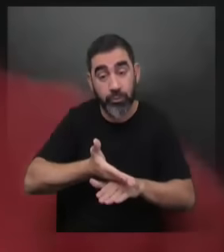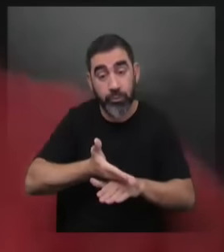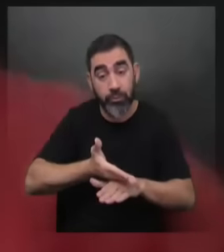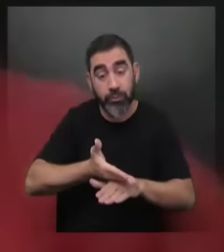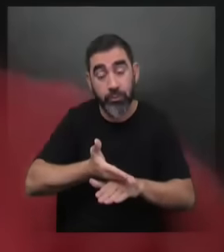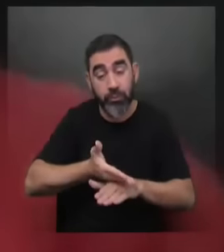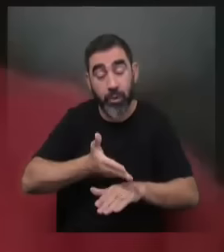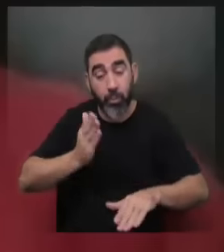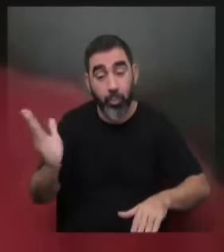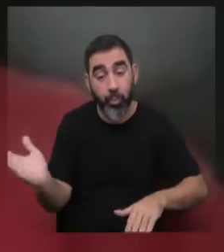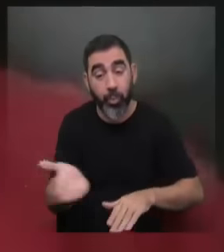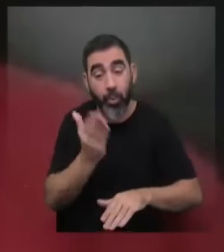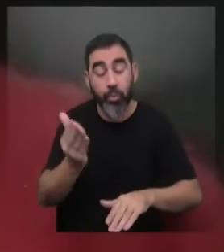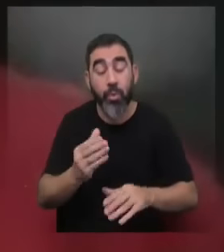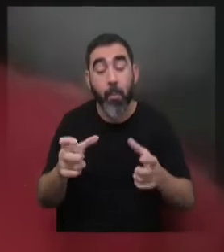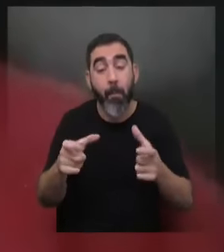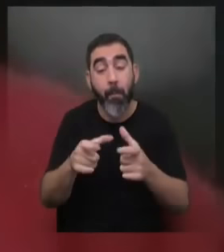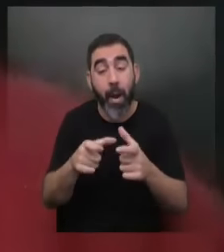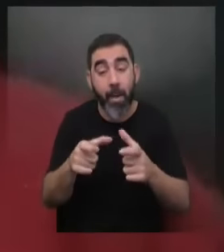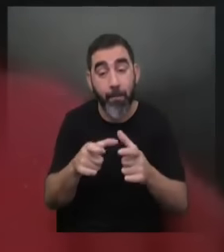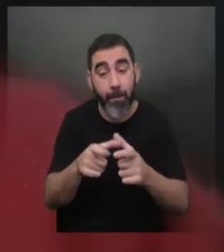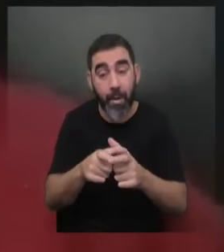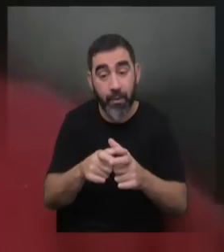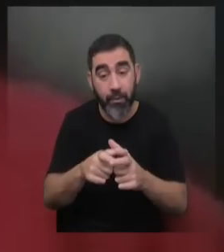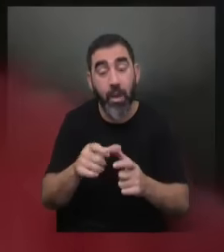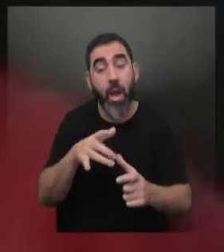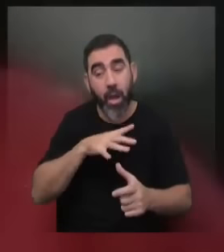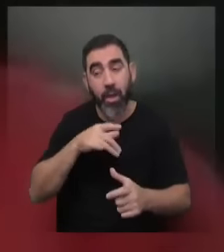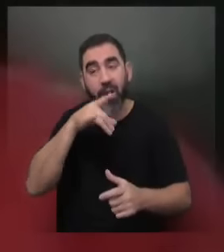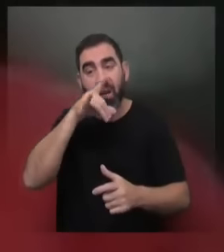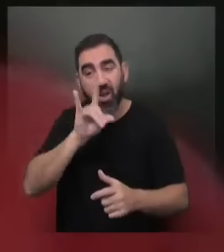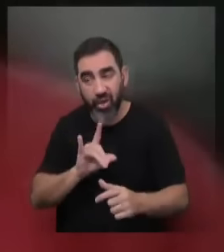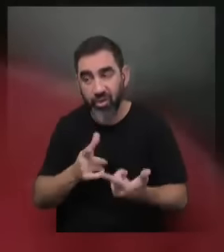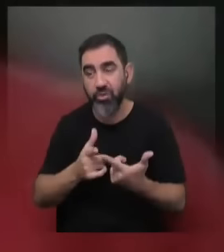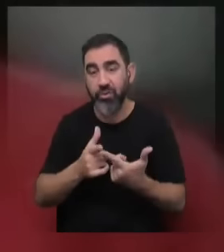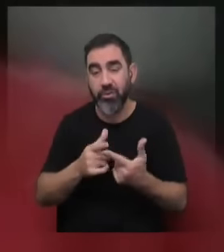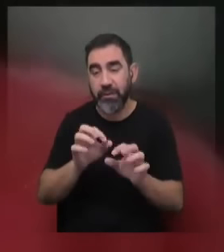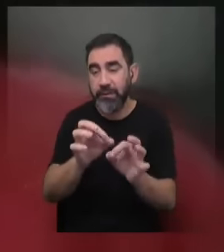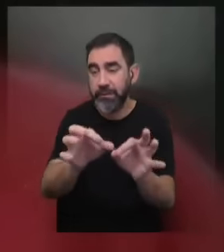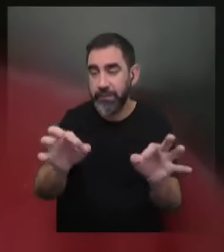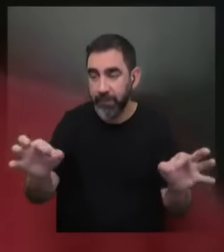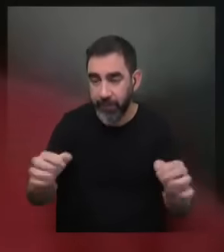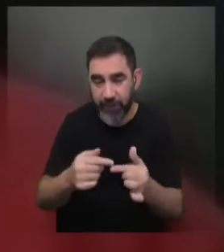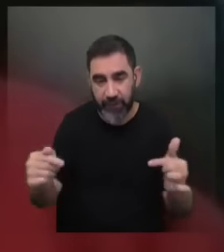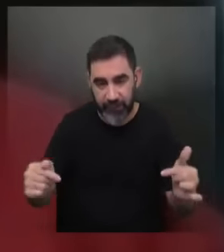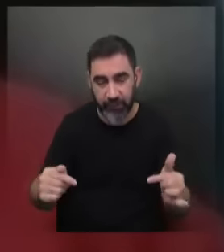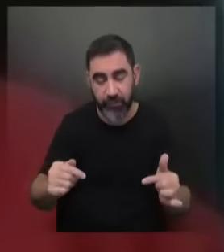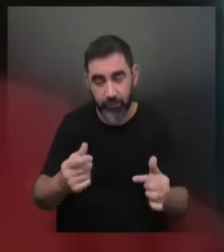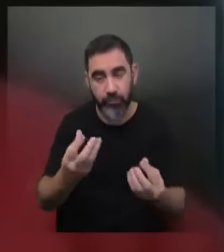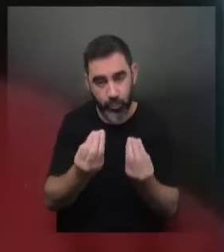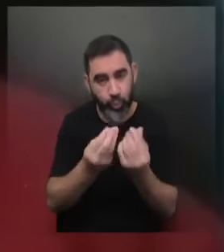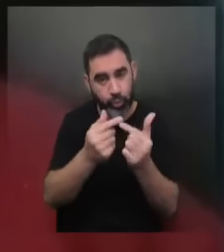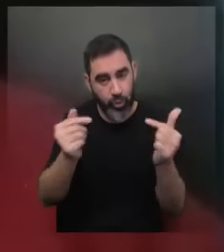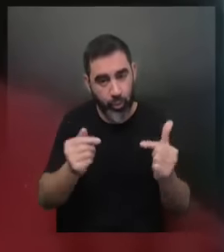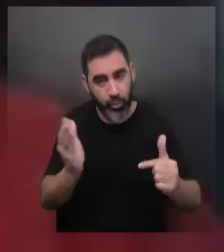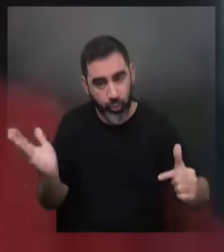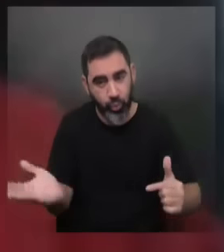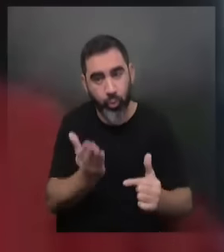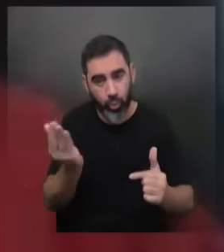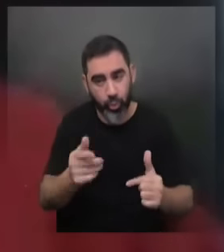la producción de papa allí Bueno hay lechería semillas en fin o sea es una